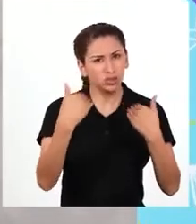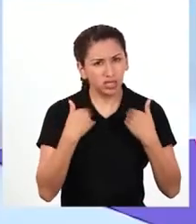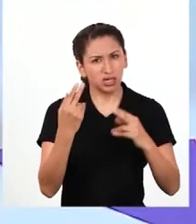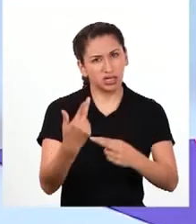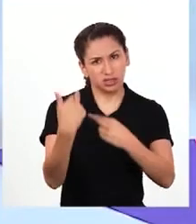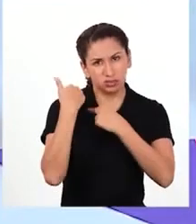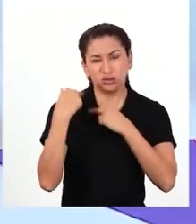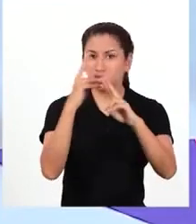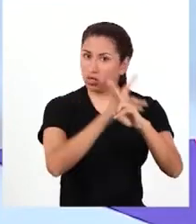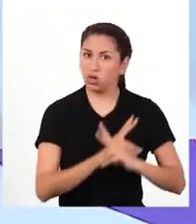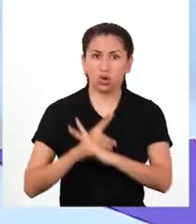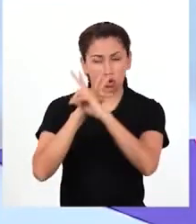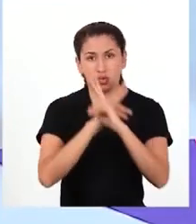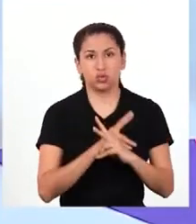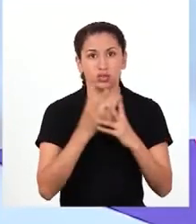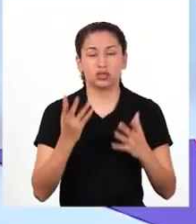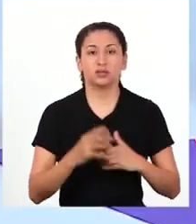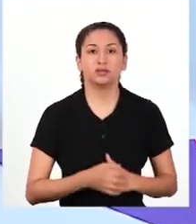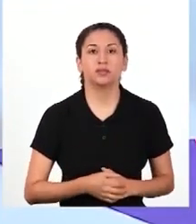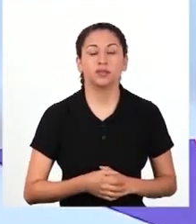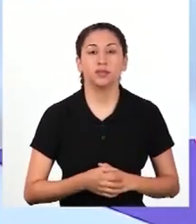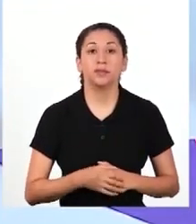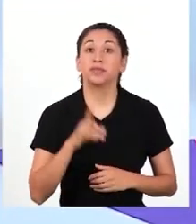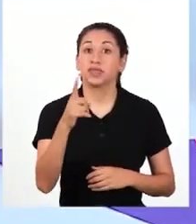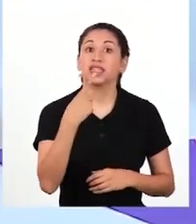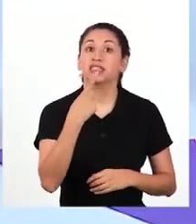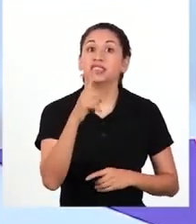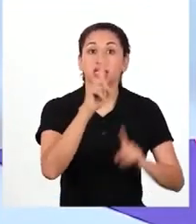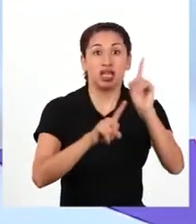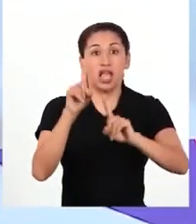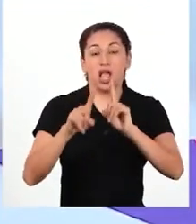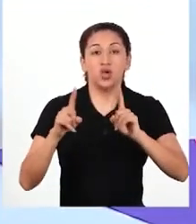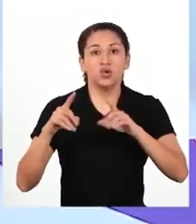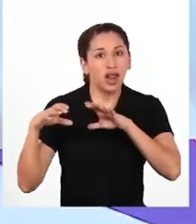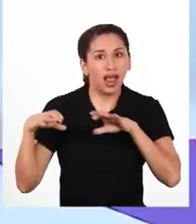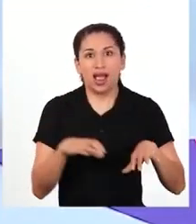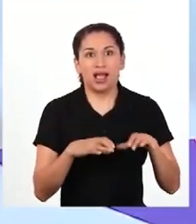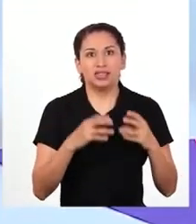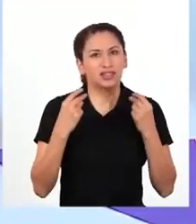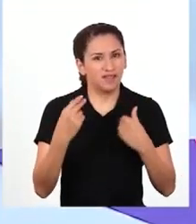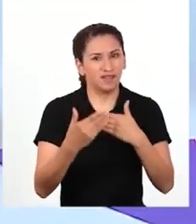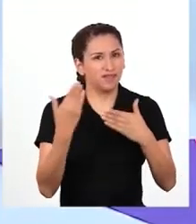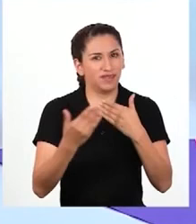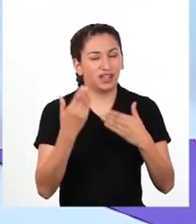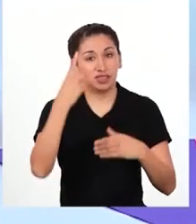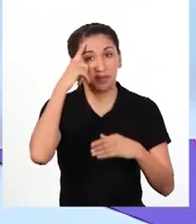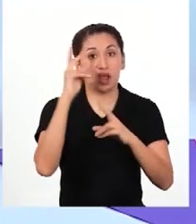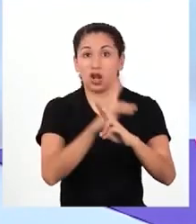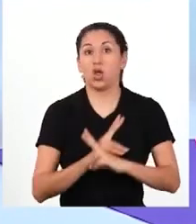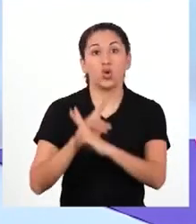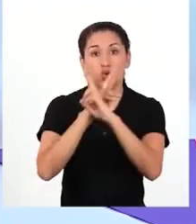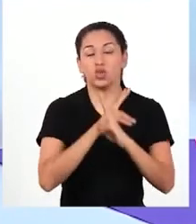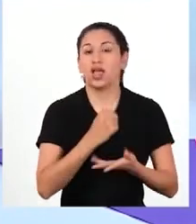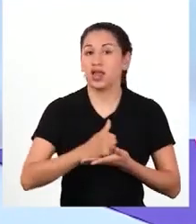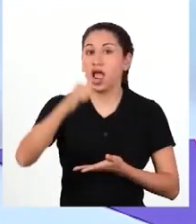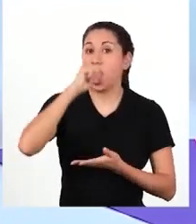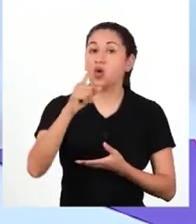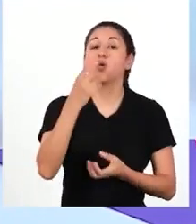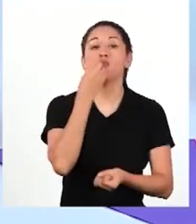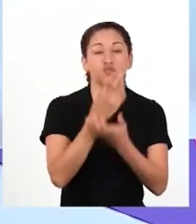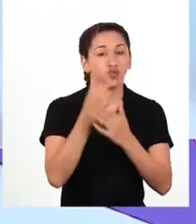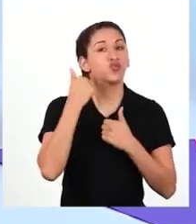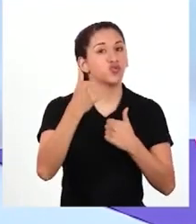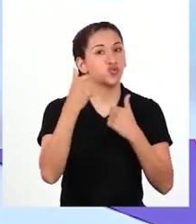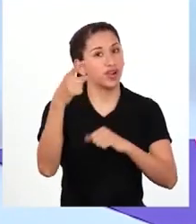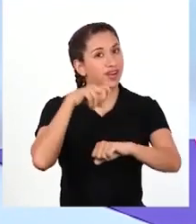es. Ha mencionado algunas acciones concretas que podemos hacer para cuidar el agua. Muy buenas estas